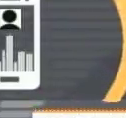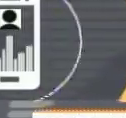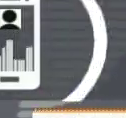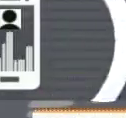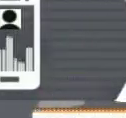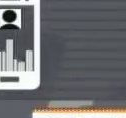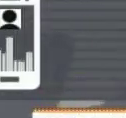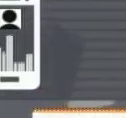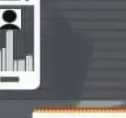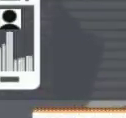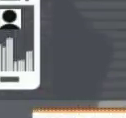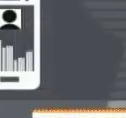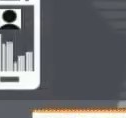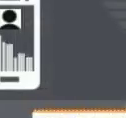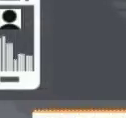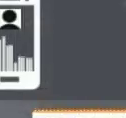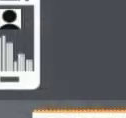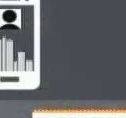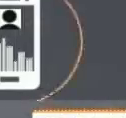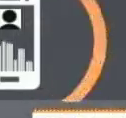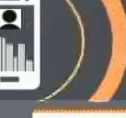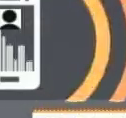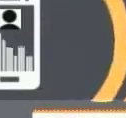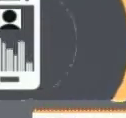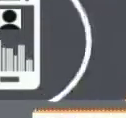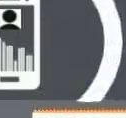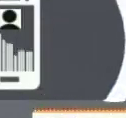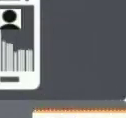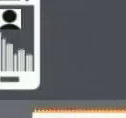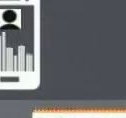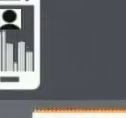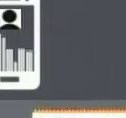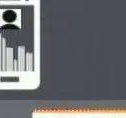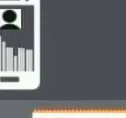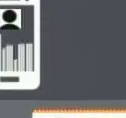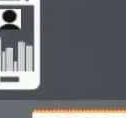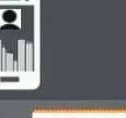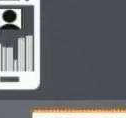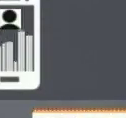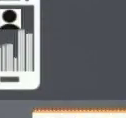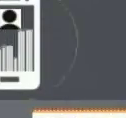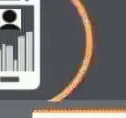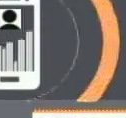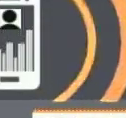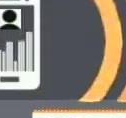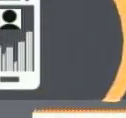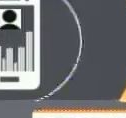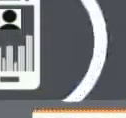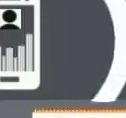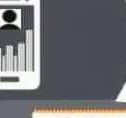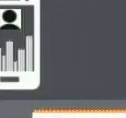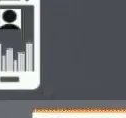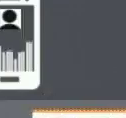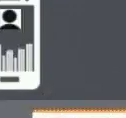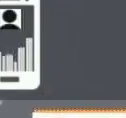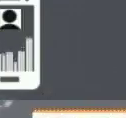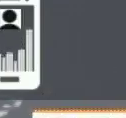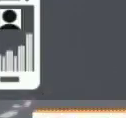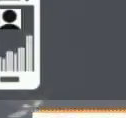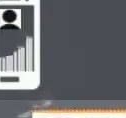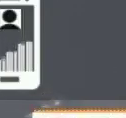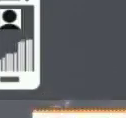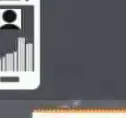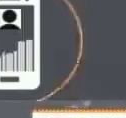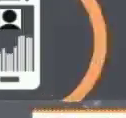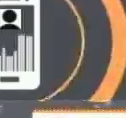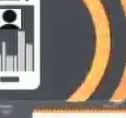estas elecciones de gobernadores constituyentes. Tenemos que acatar el llamado de la Asamblea Nacional Constituyente e ir a votar. Todo